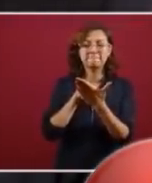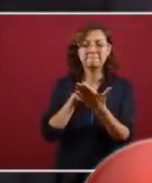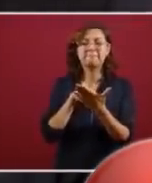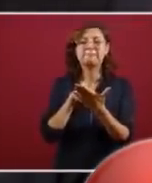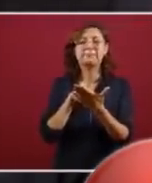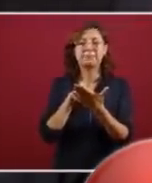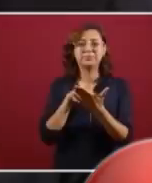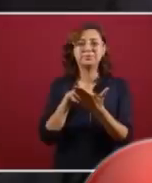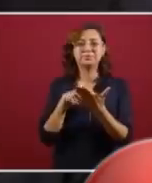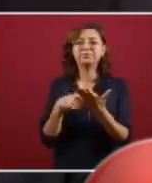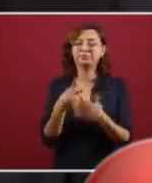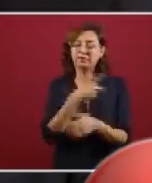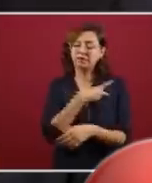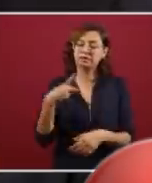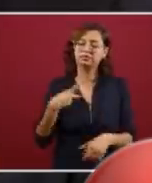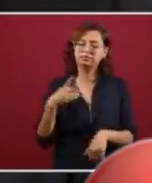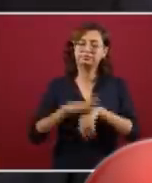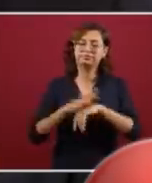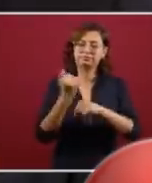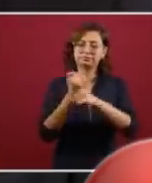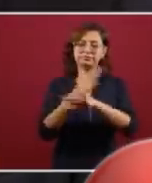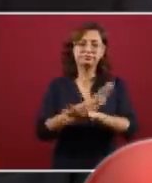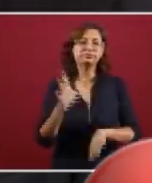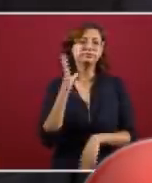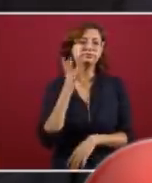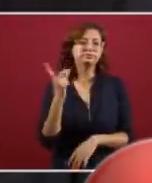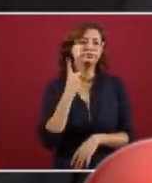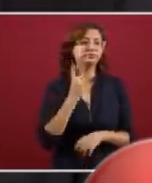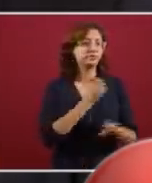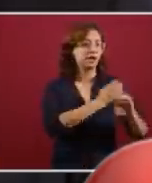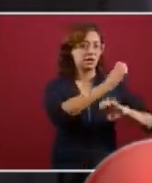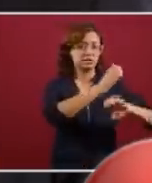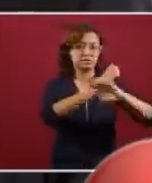deben de informar los congresos locales